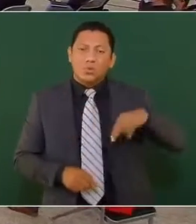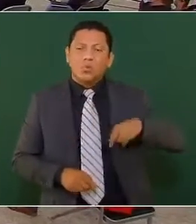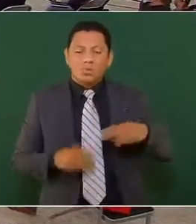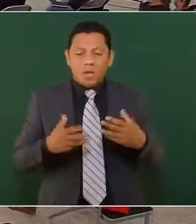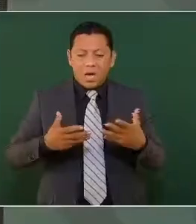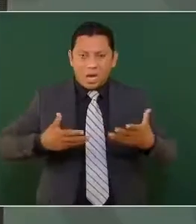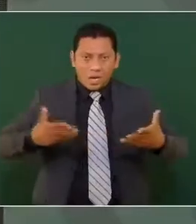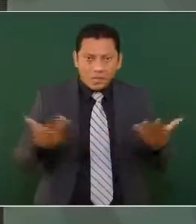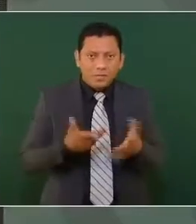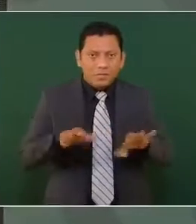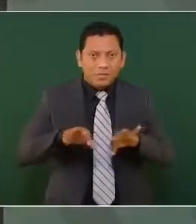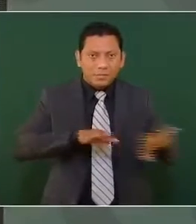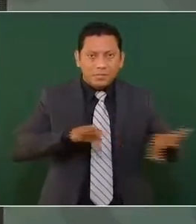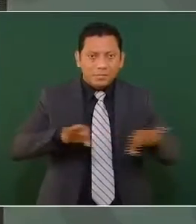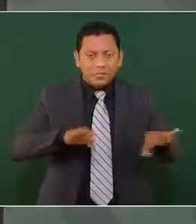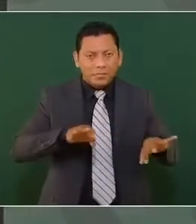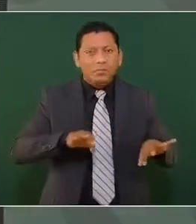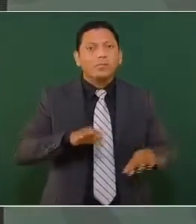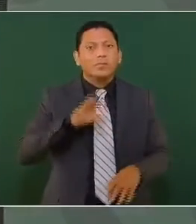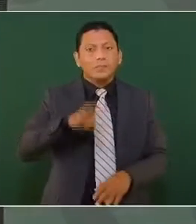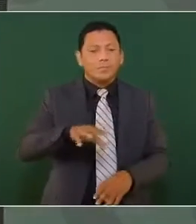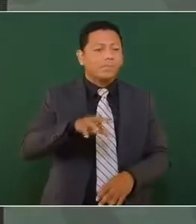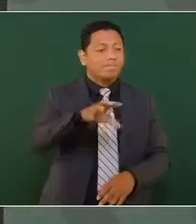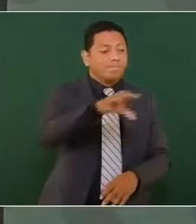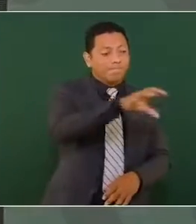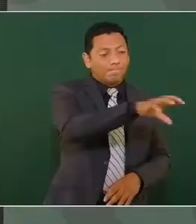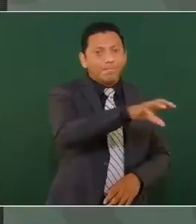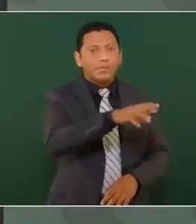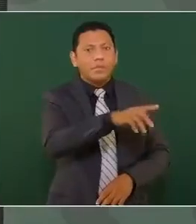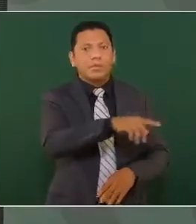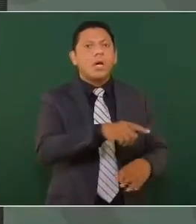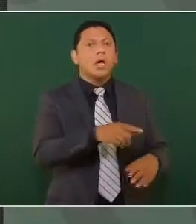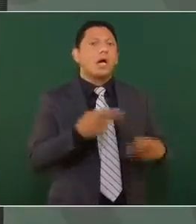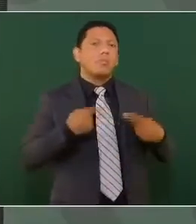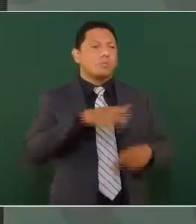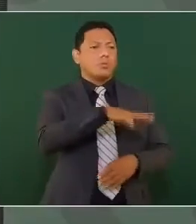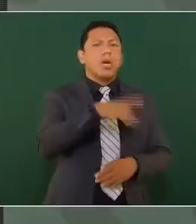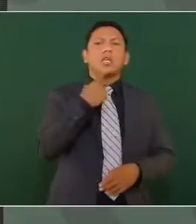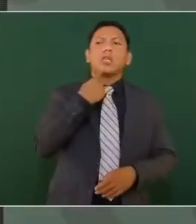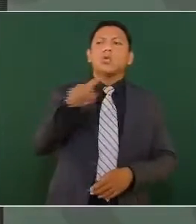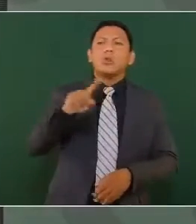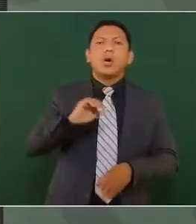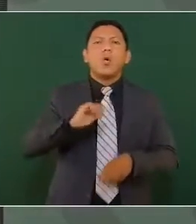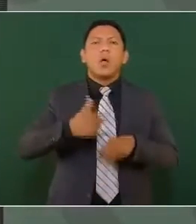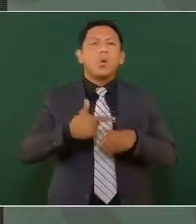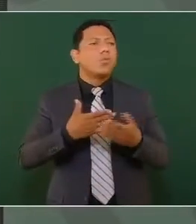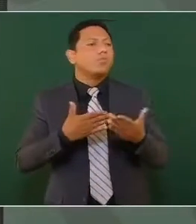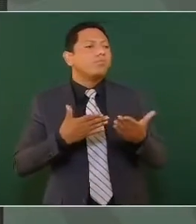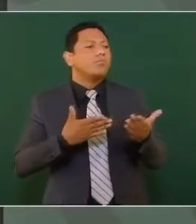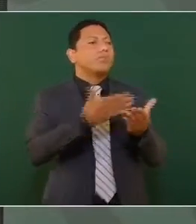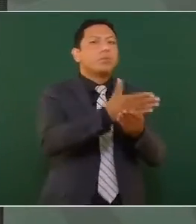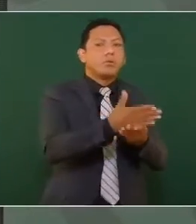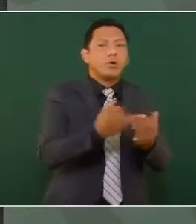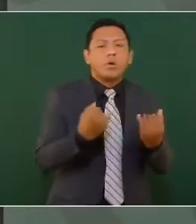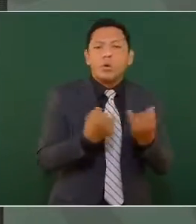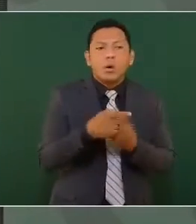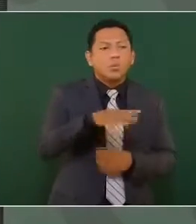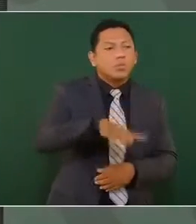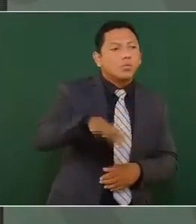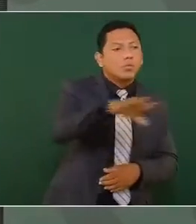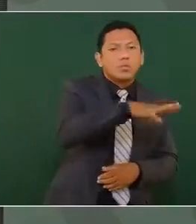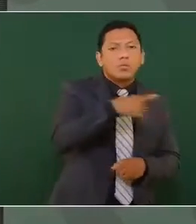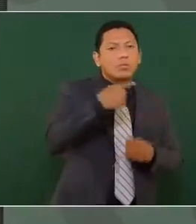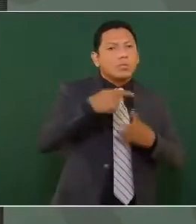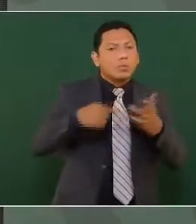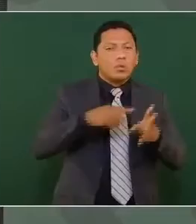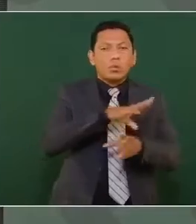con recorridos, con presencia, con denuncia de la ciudadanía, con la participación de todo el